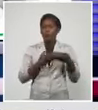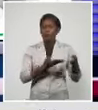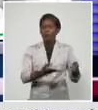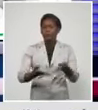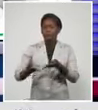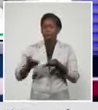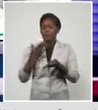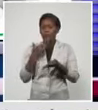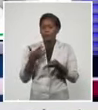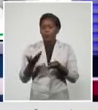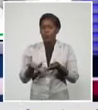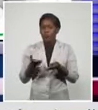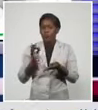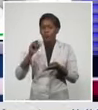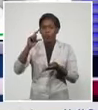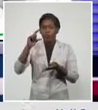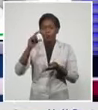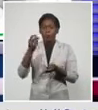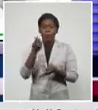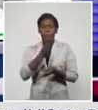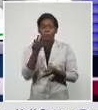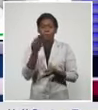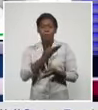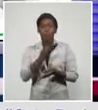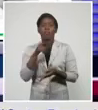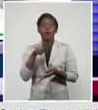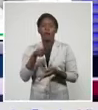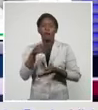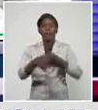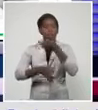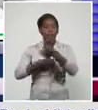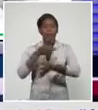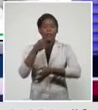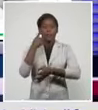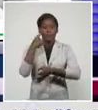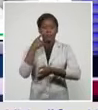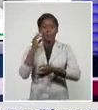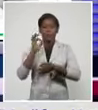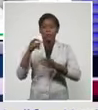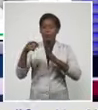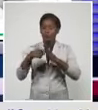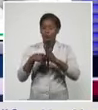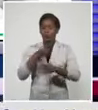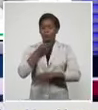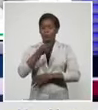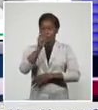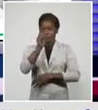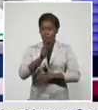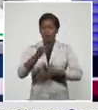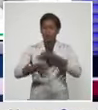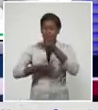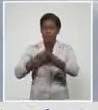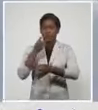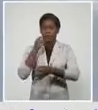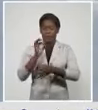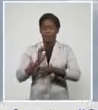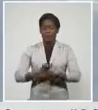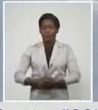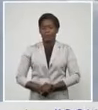la llegada de Abdala? Actualizamos en el siguiente reporte desde la región más oriental del país.